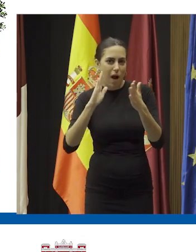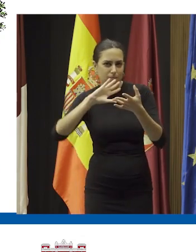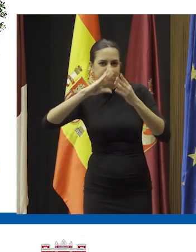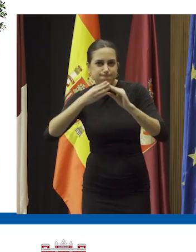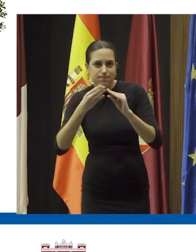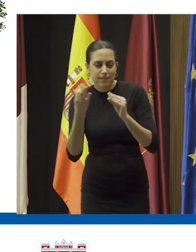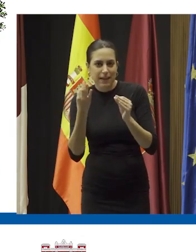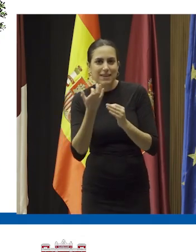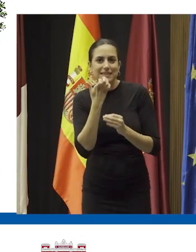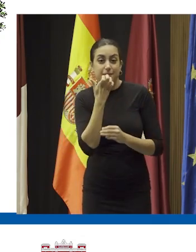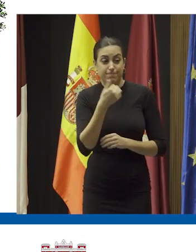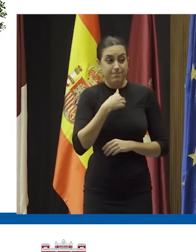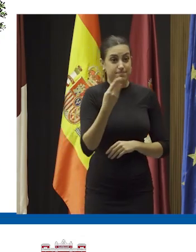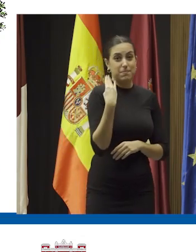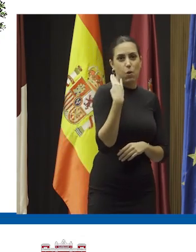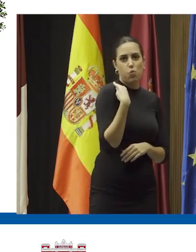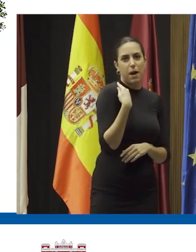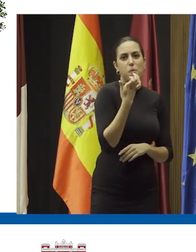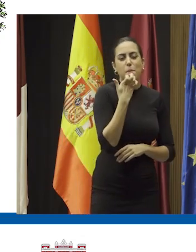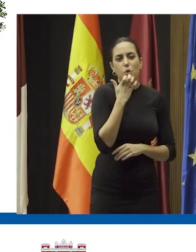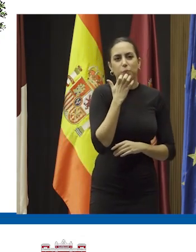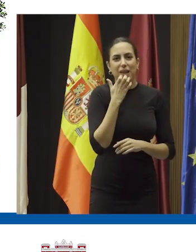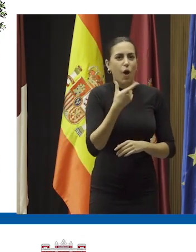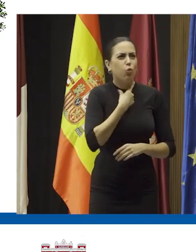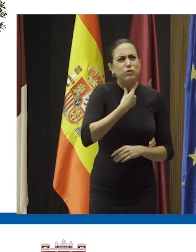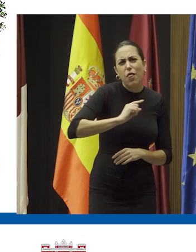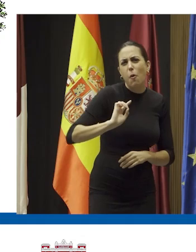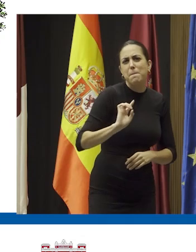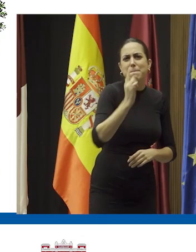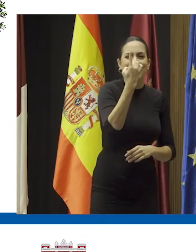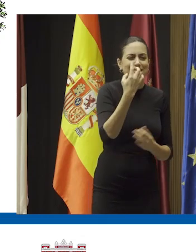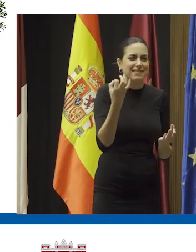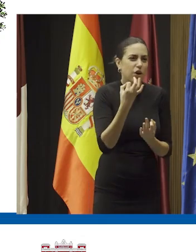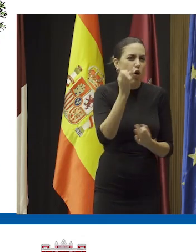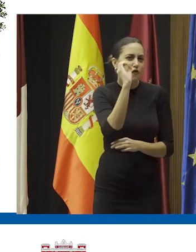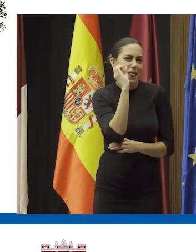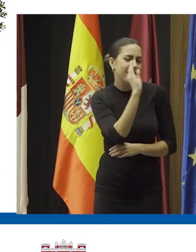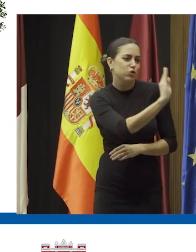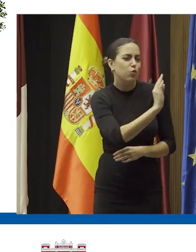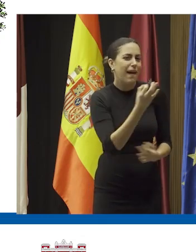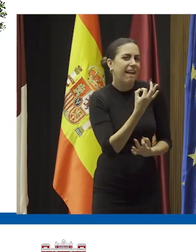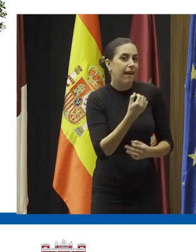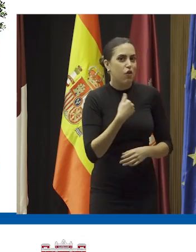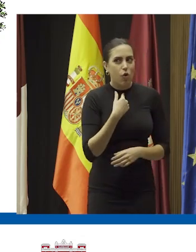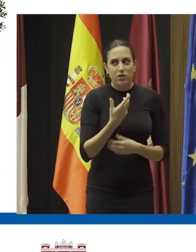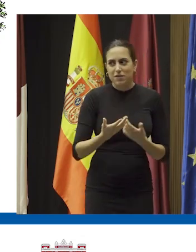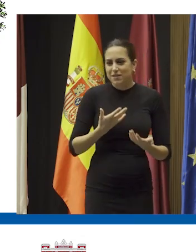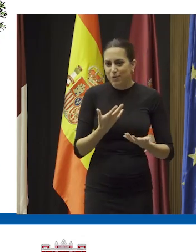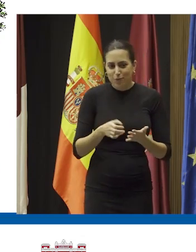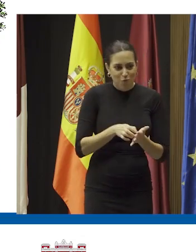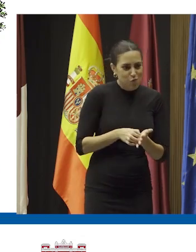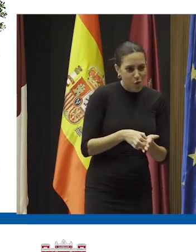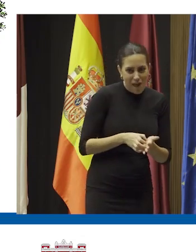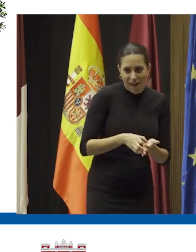la definición, di lo que te ha gustado de esta conferencia, me vería en un